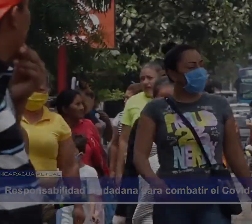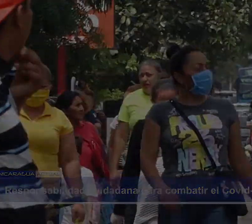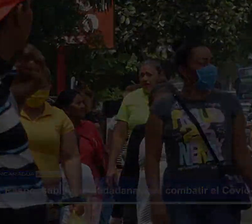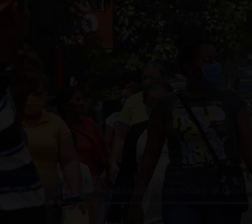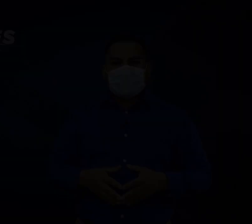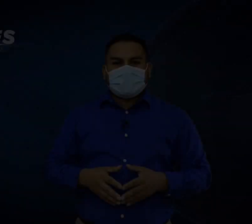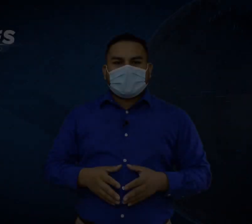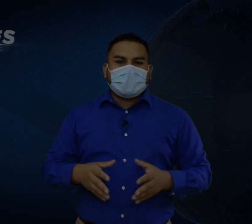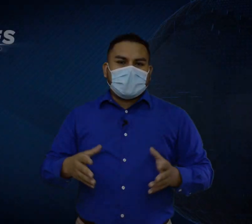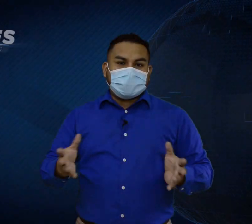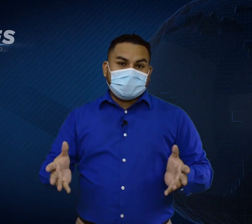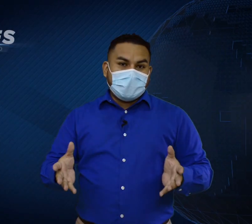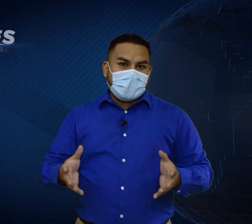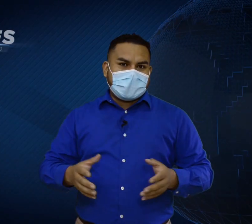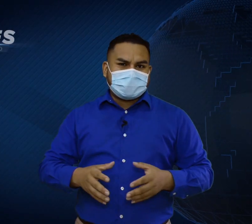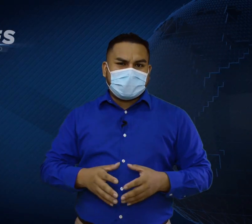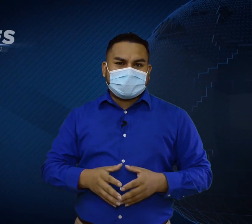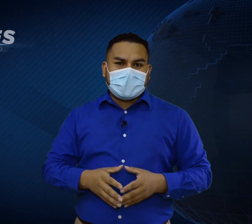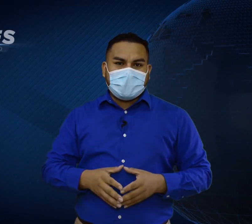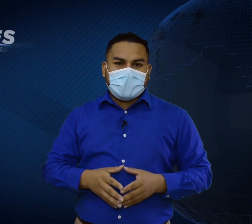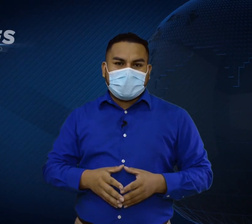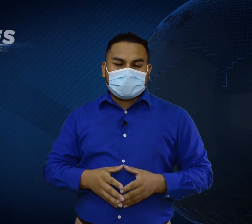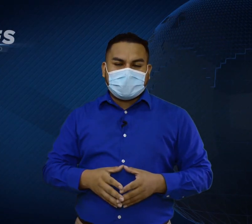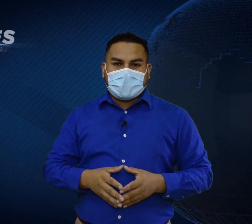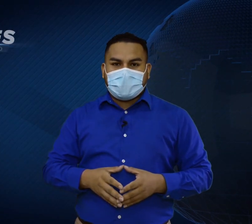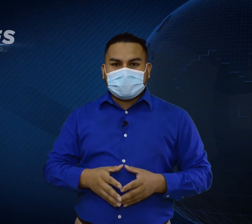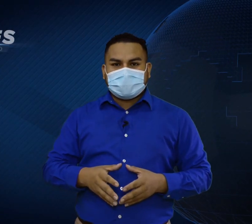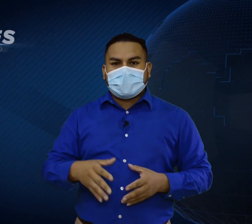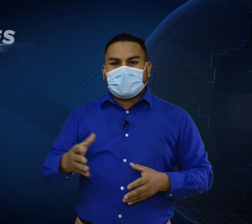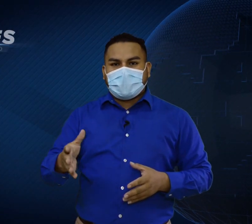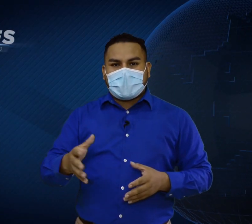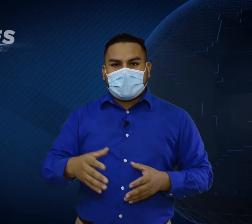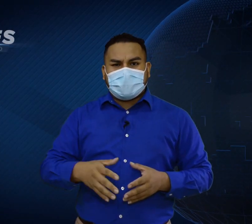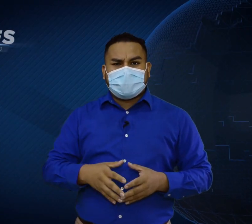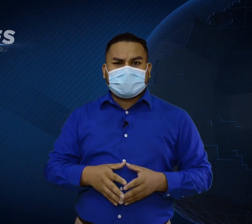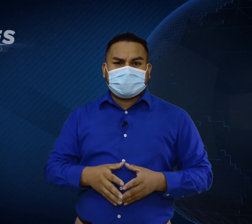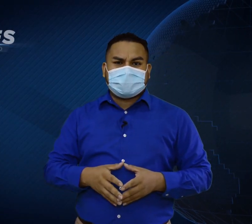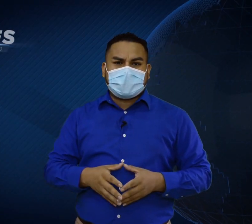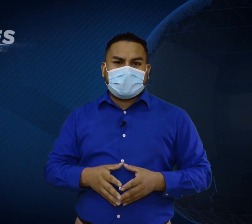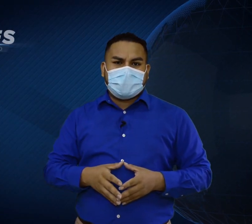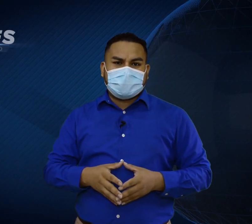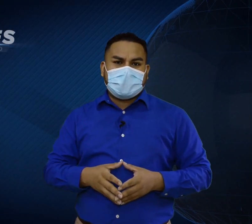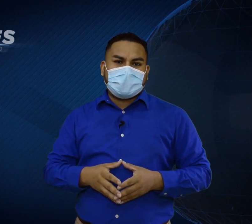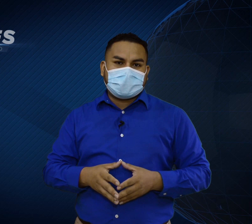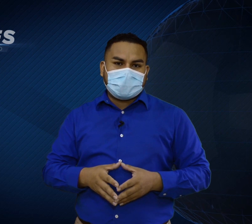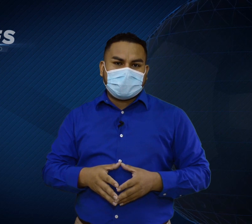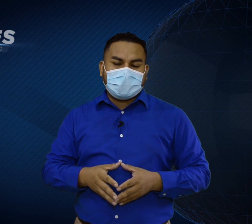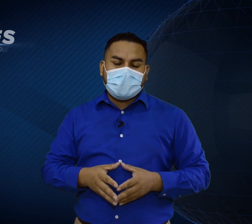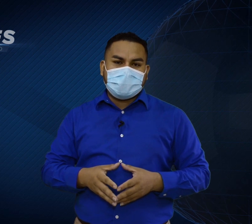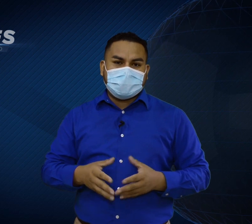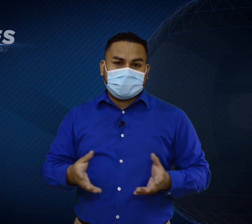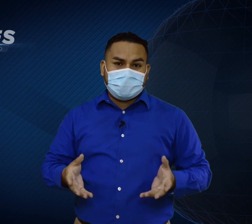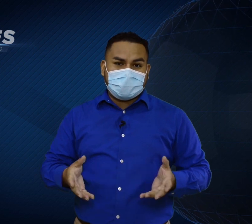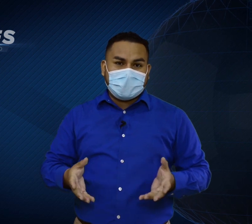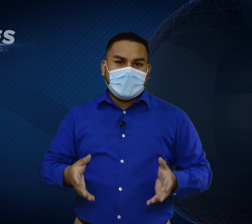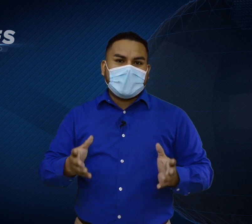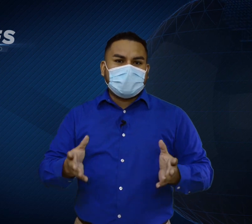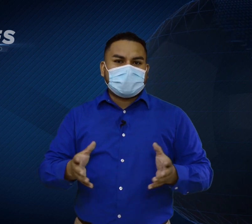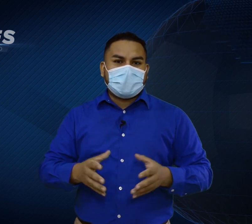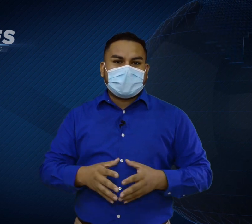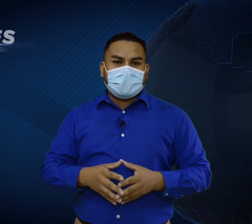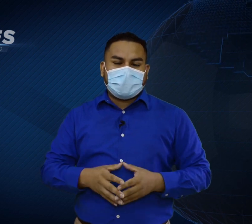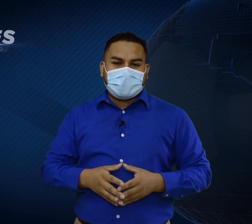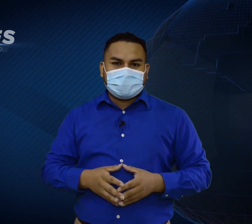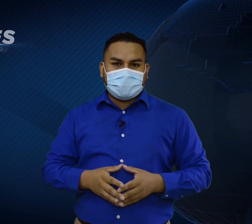Actual. Así como lo han expresado médicos nicaragüenses, hay que tomar las medidas necesarias para evitar el contagio del COVID-19. En